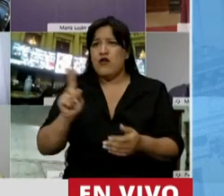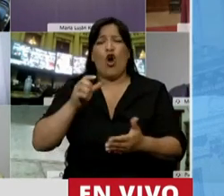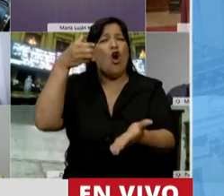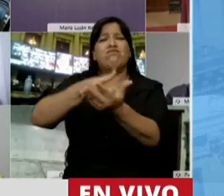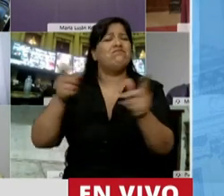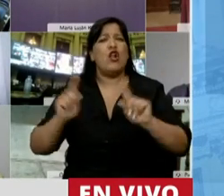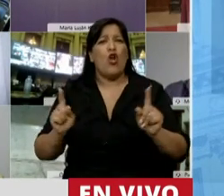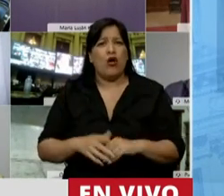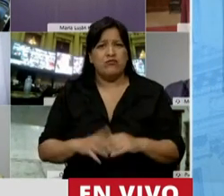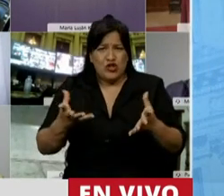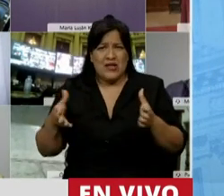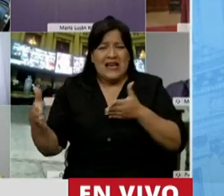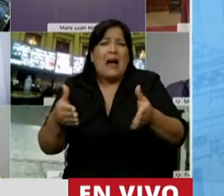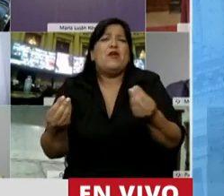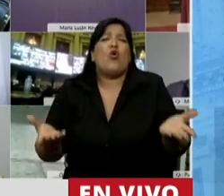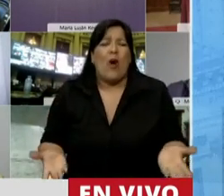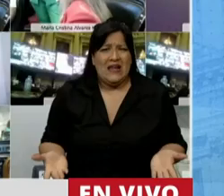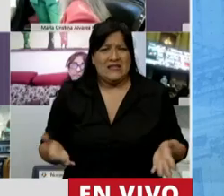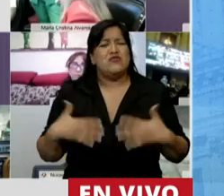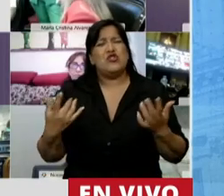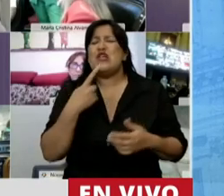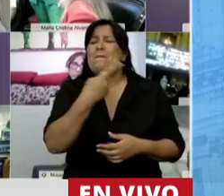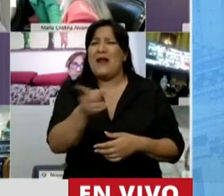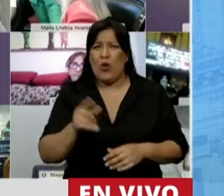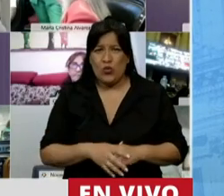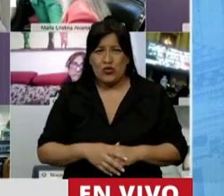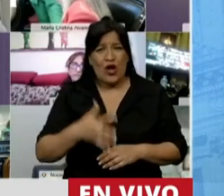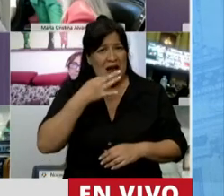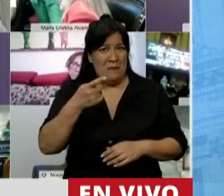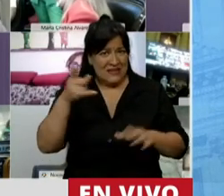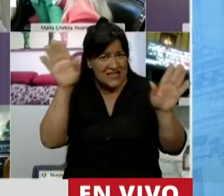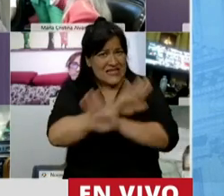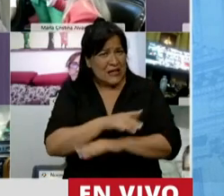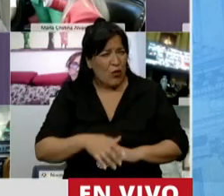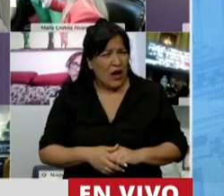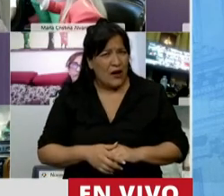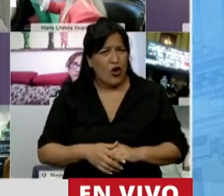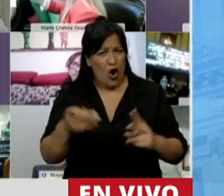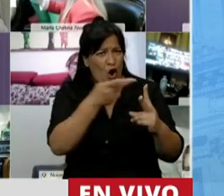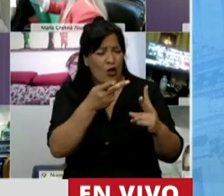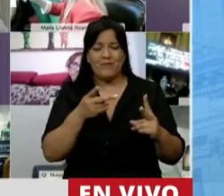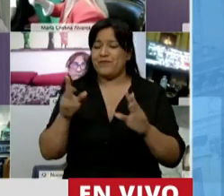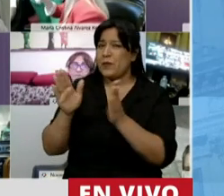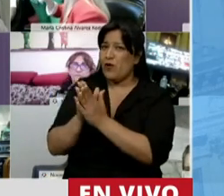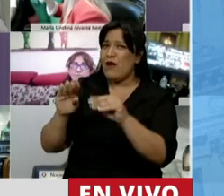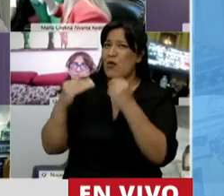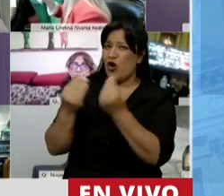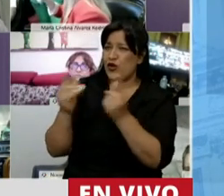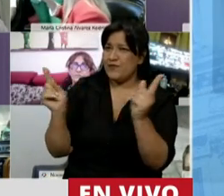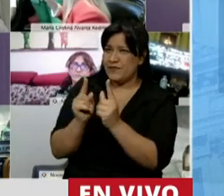es ese el camino. Entonces yo pregunto, ¿realmente se equivocaron? ¿Eso le están diciendo